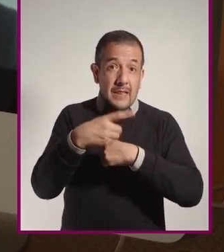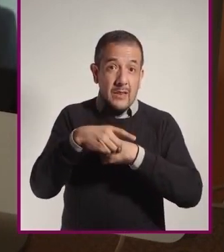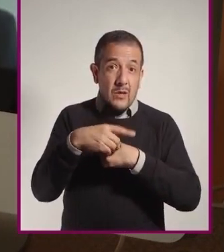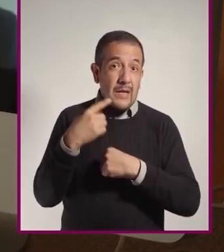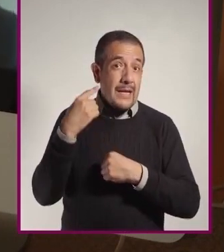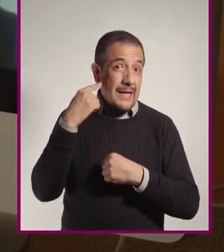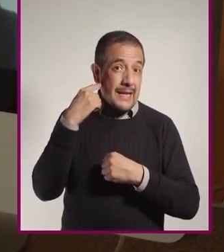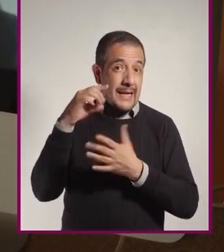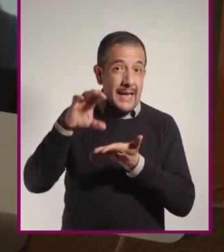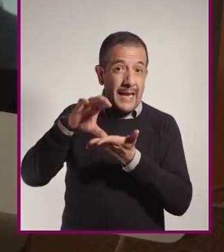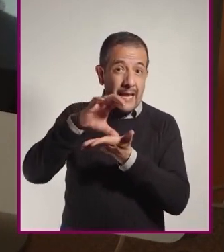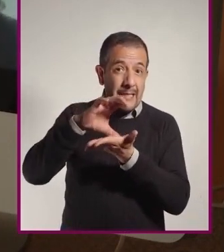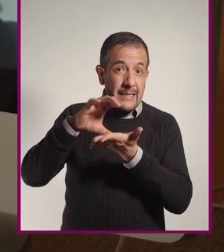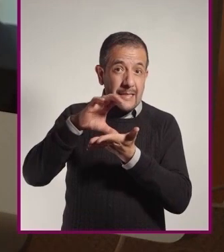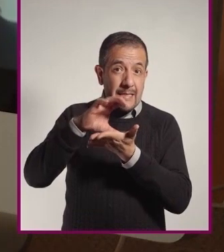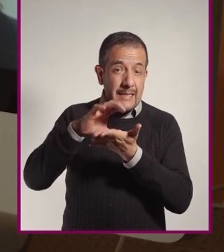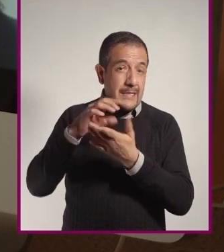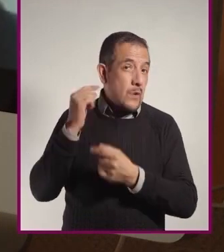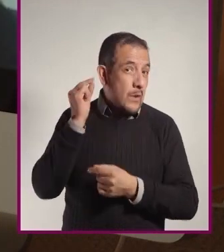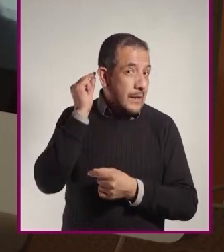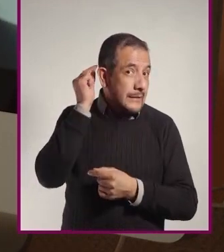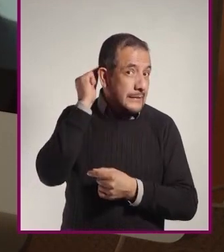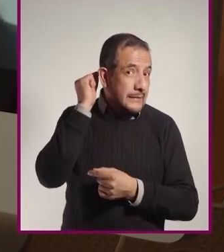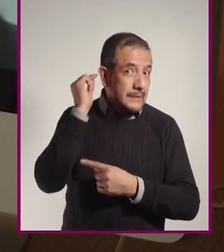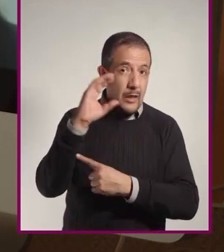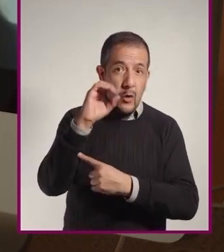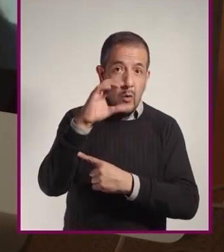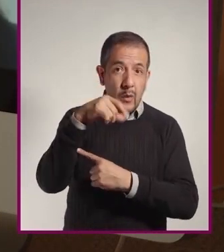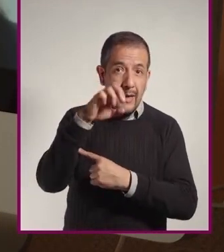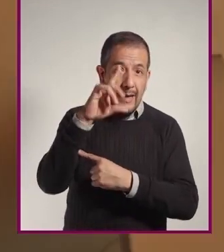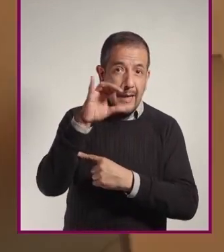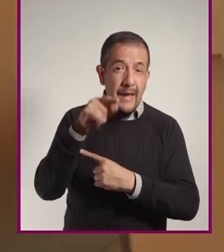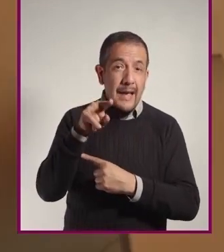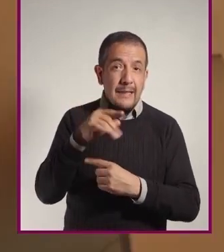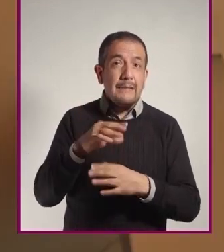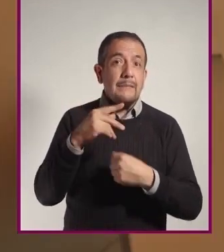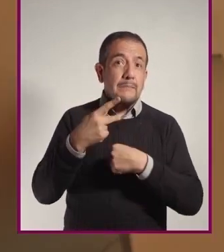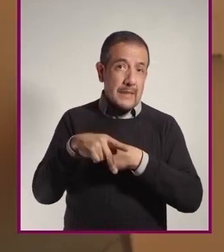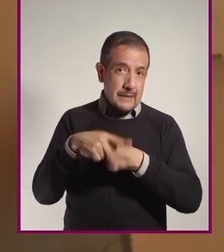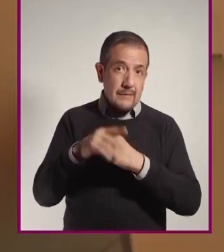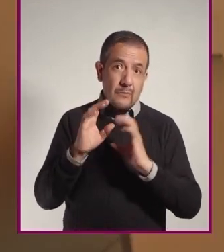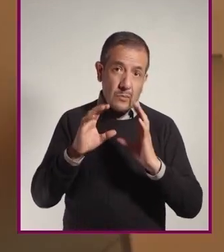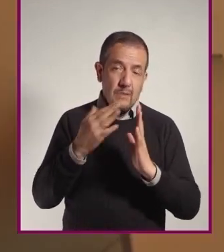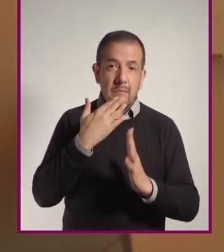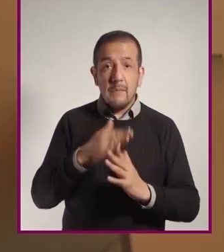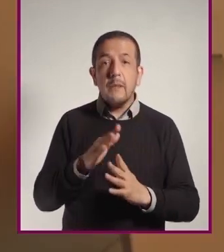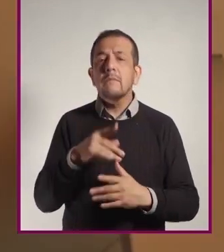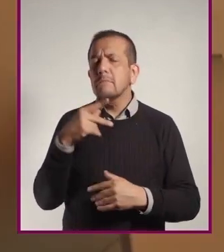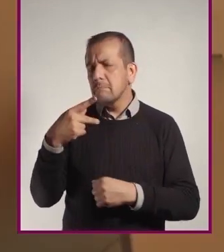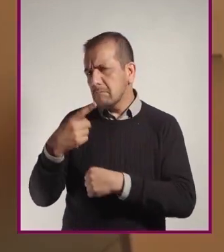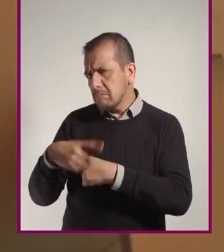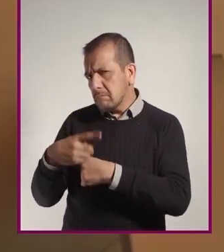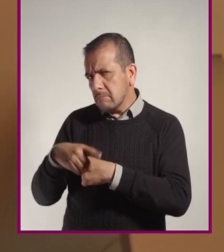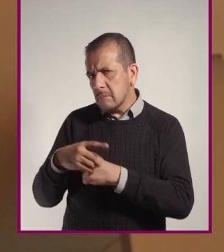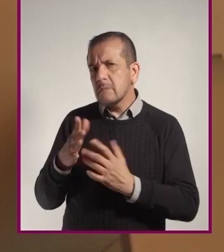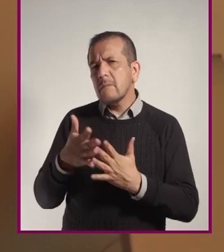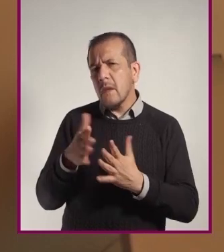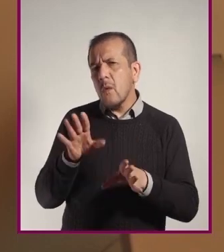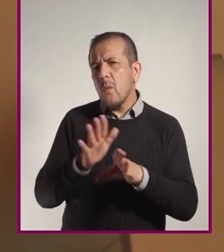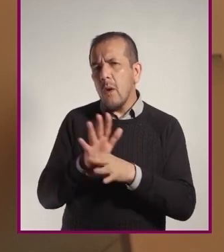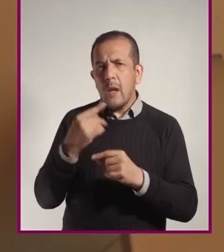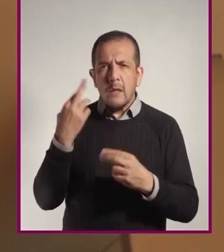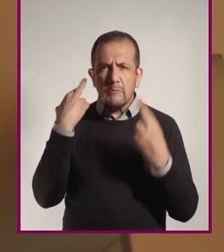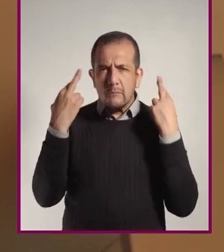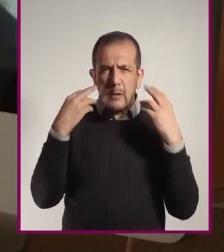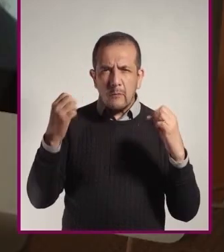cóclea, de las células dentro de la parte con la que escuchamos en el oído. ¿El daño que puede causarnos el escuchar música a un volumen muy